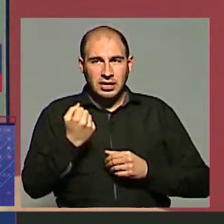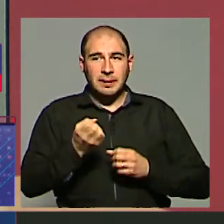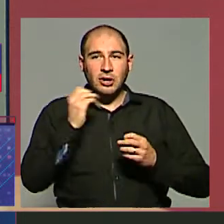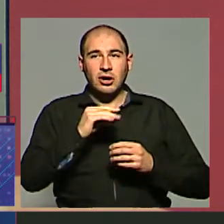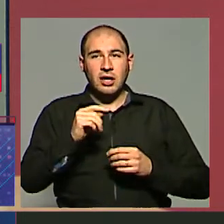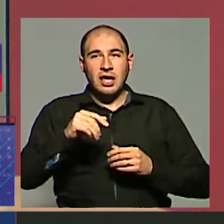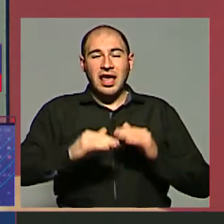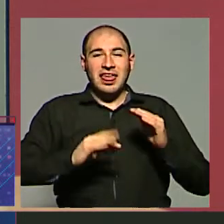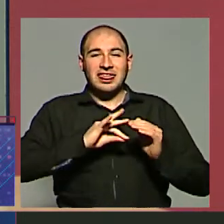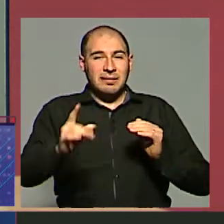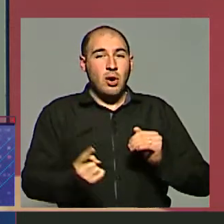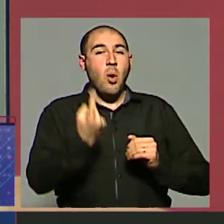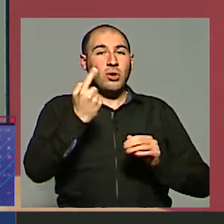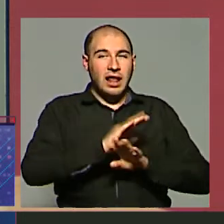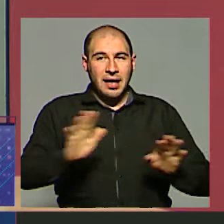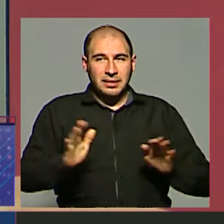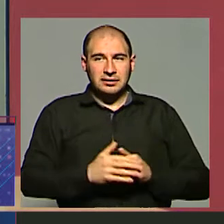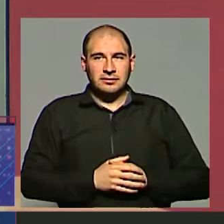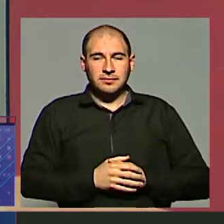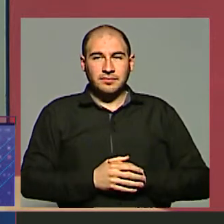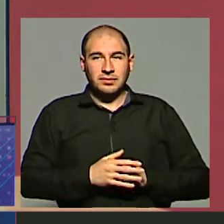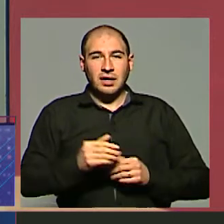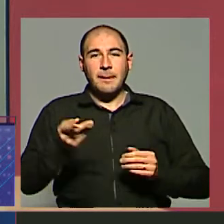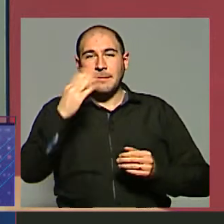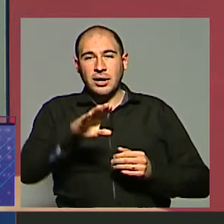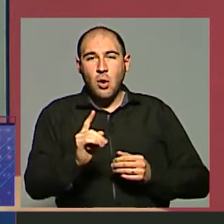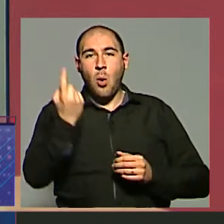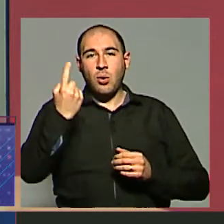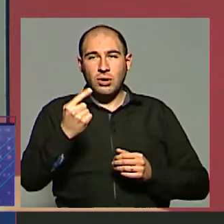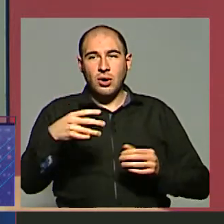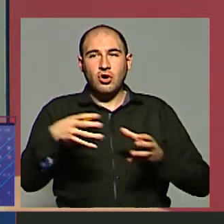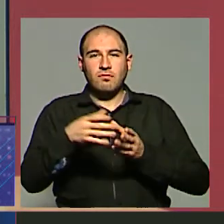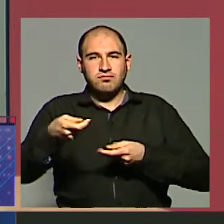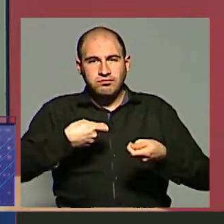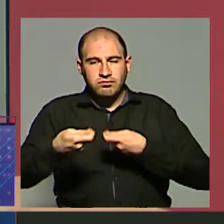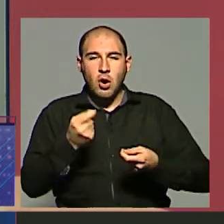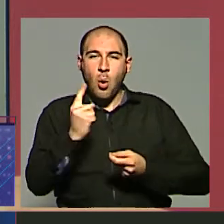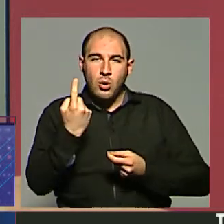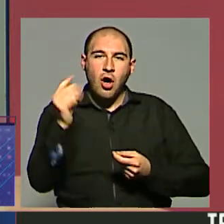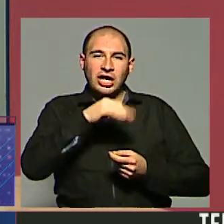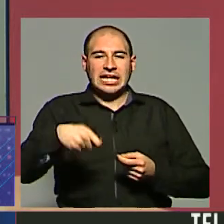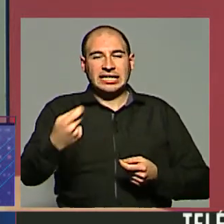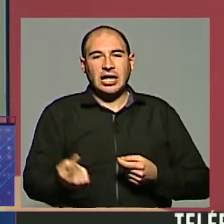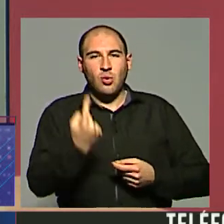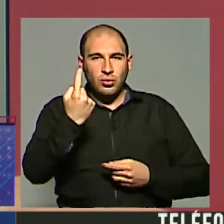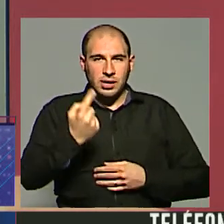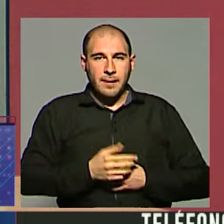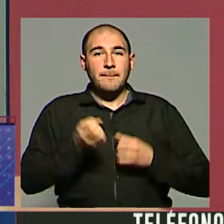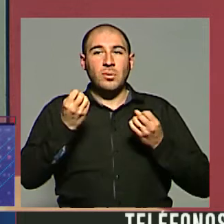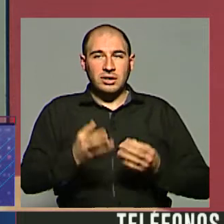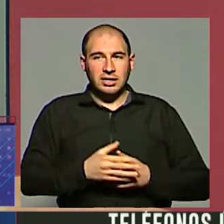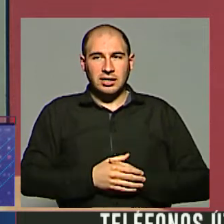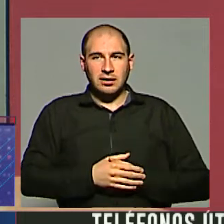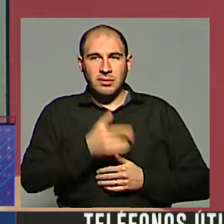un solo nivel de endeudamiento con una sola entidad bancaria, con una sola entidad financiera o con una sola tarjeta de crédito, porque si no